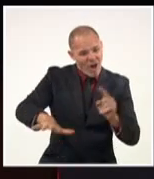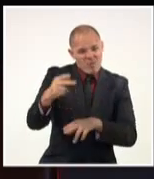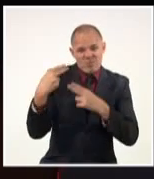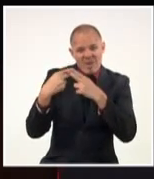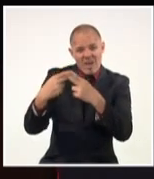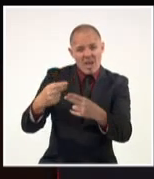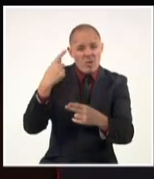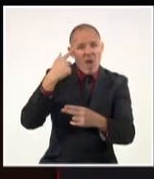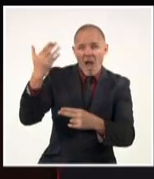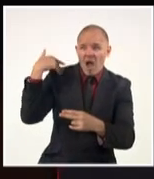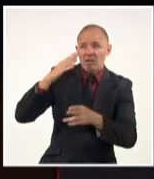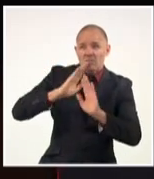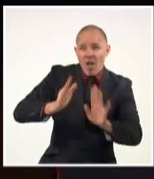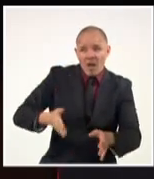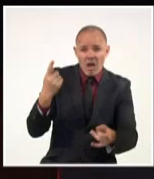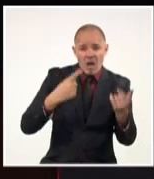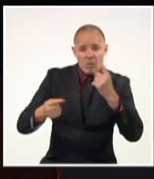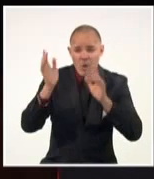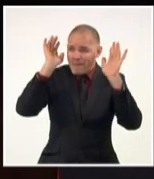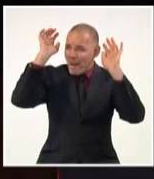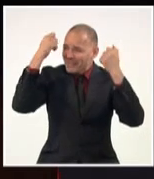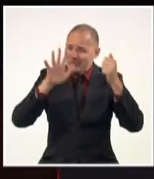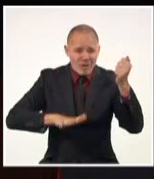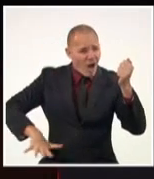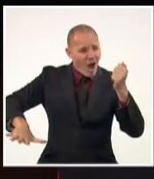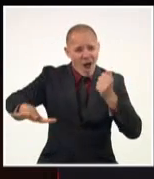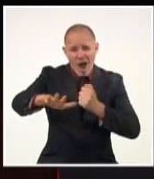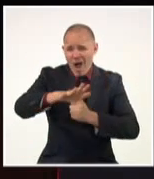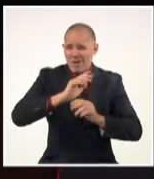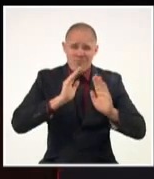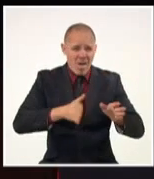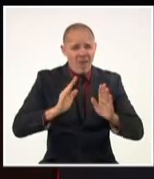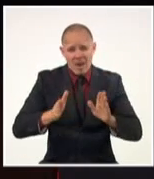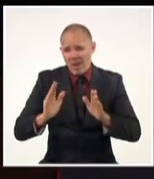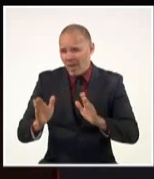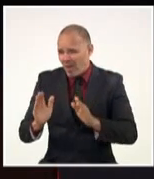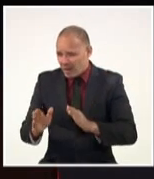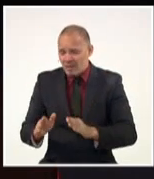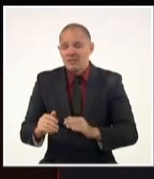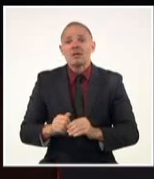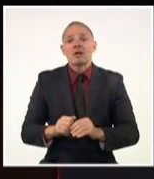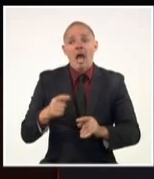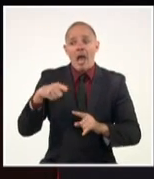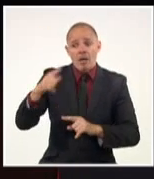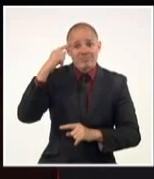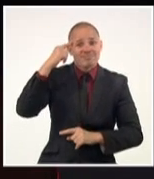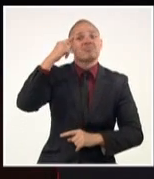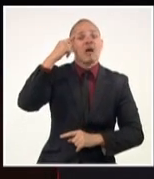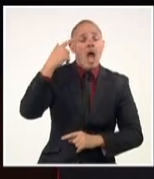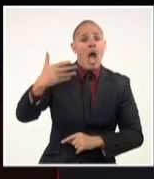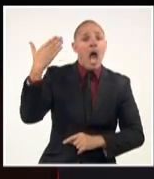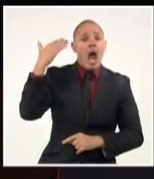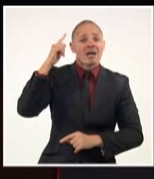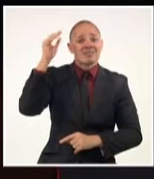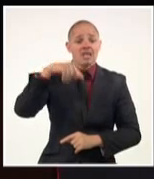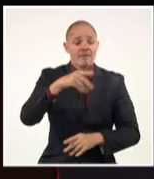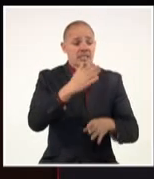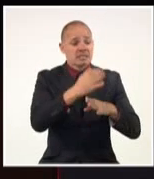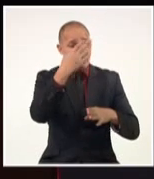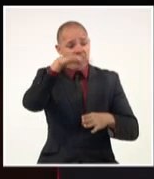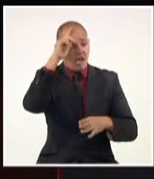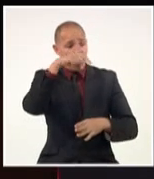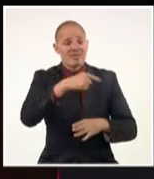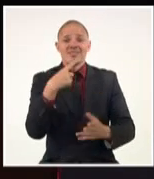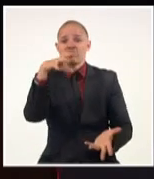vencieron combatiendo por la definitiva independencia de Cuba y le ganaron a Santiago el título honorífico de ciudad